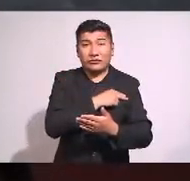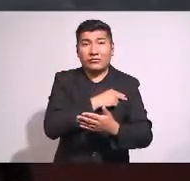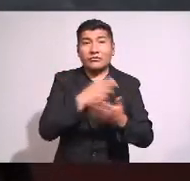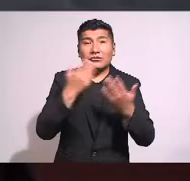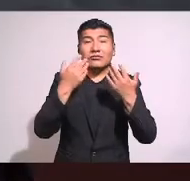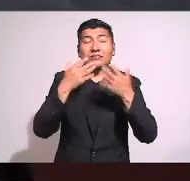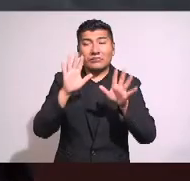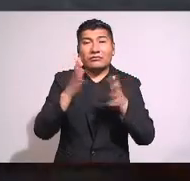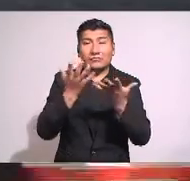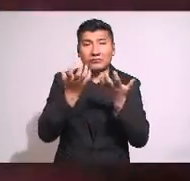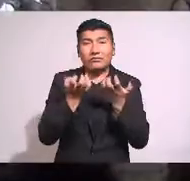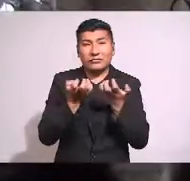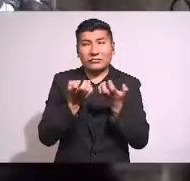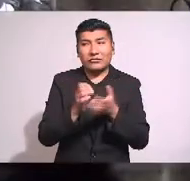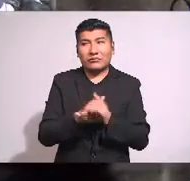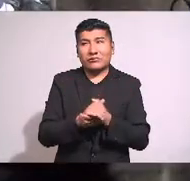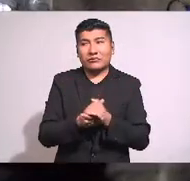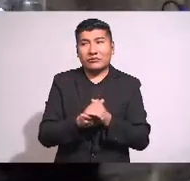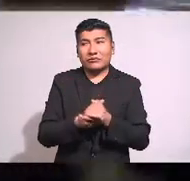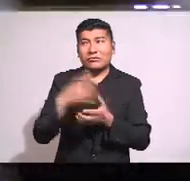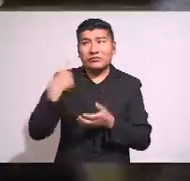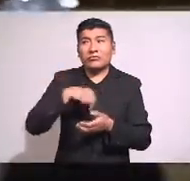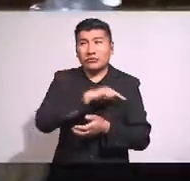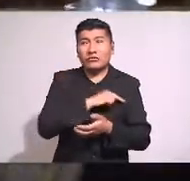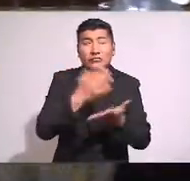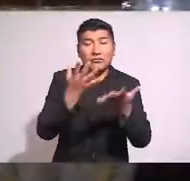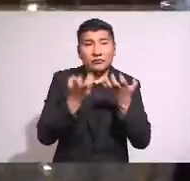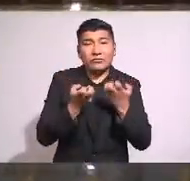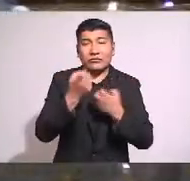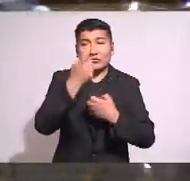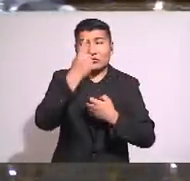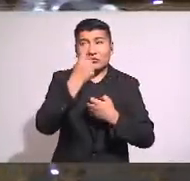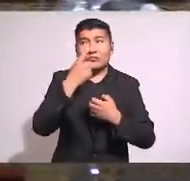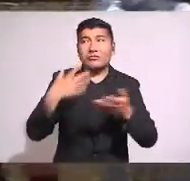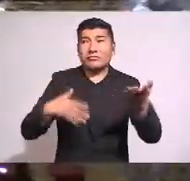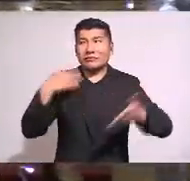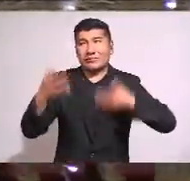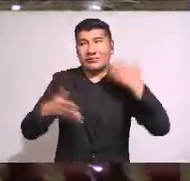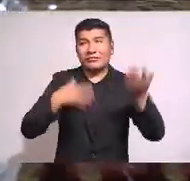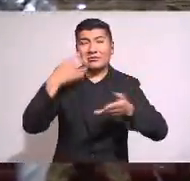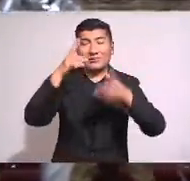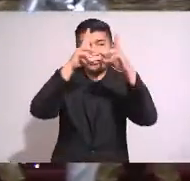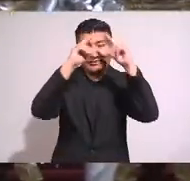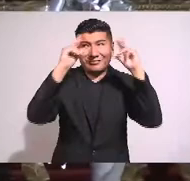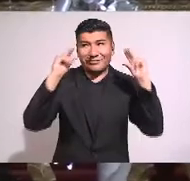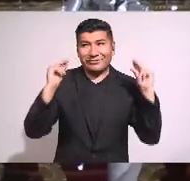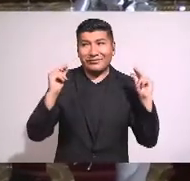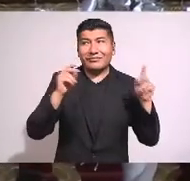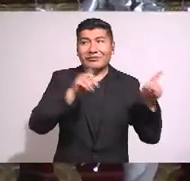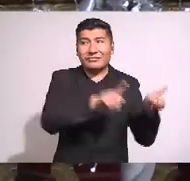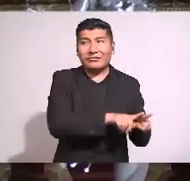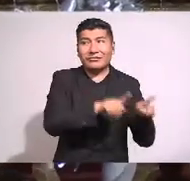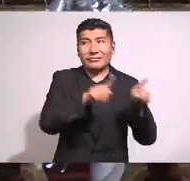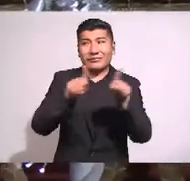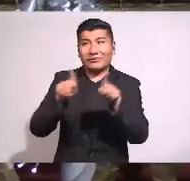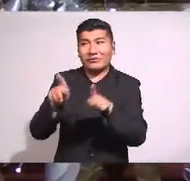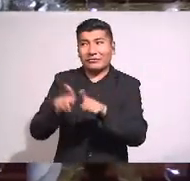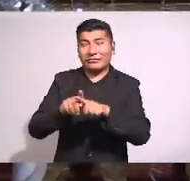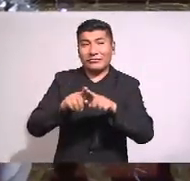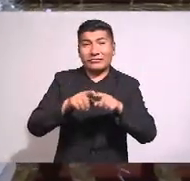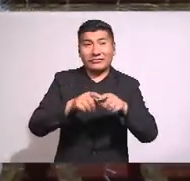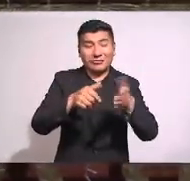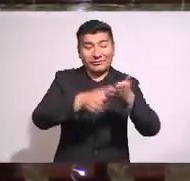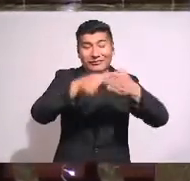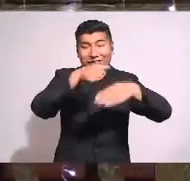hemos deseado. Nos hemos deseado una feliz Navidad. Y también las tarjetas